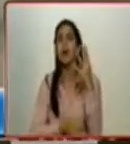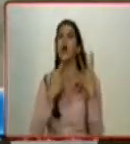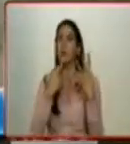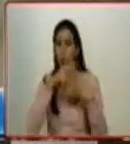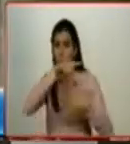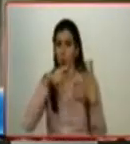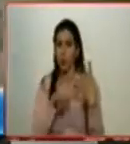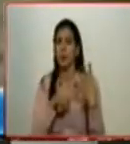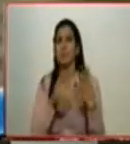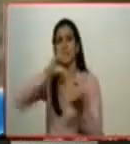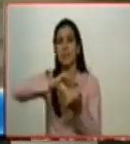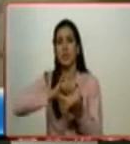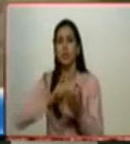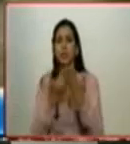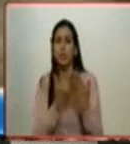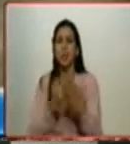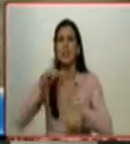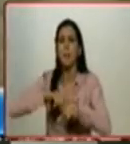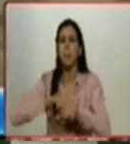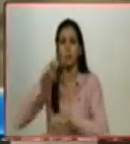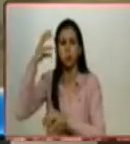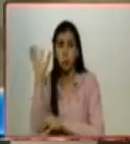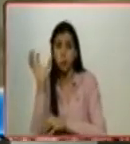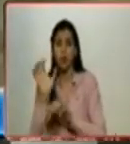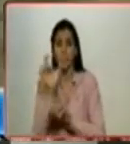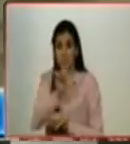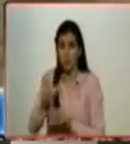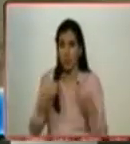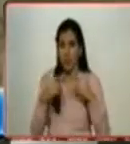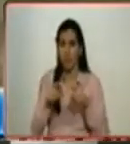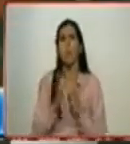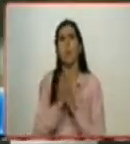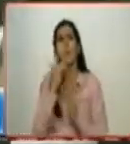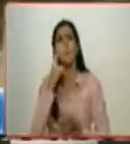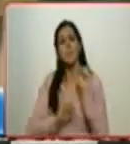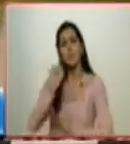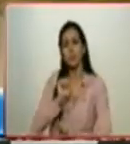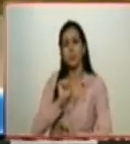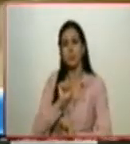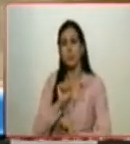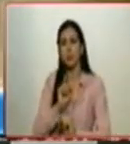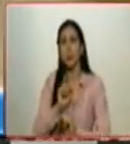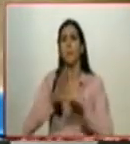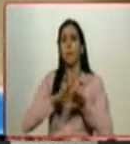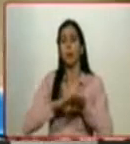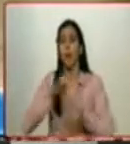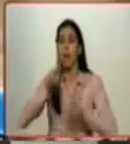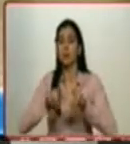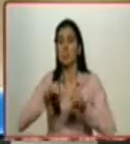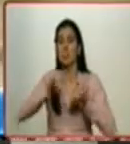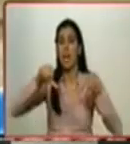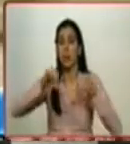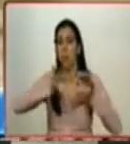Centro Meteorológico advirtió a la ciudadanía en las zonas afectadas que tomen previsiones contra los desprendimientos de